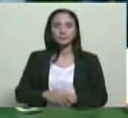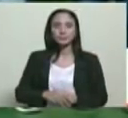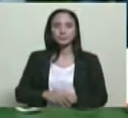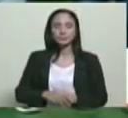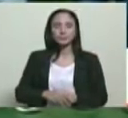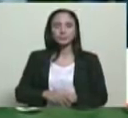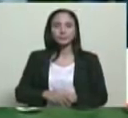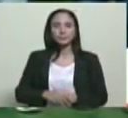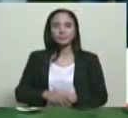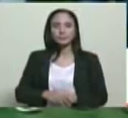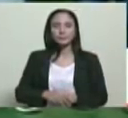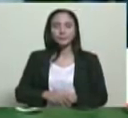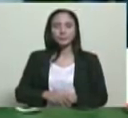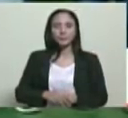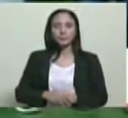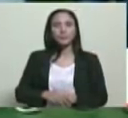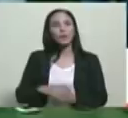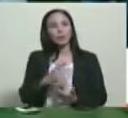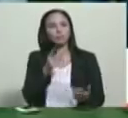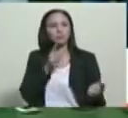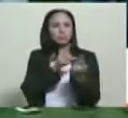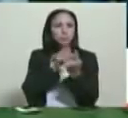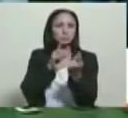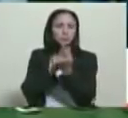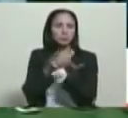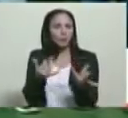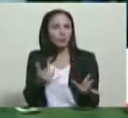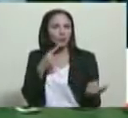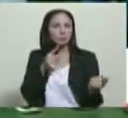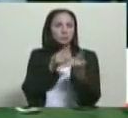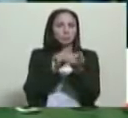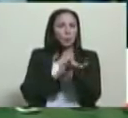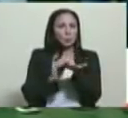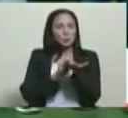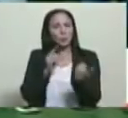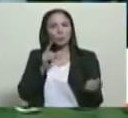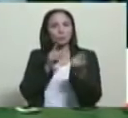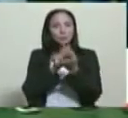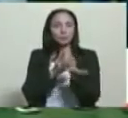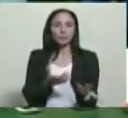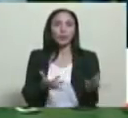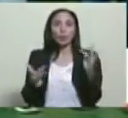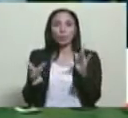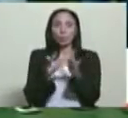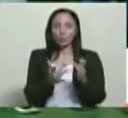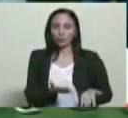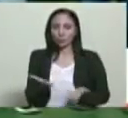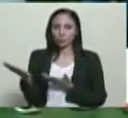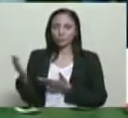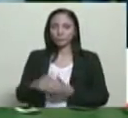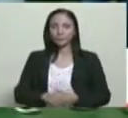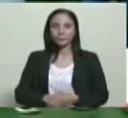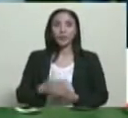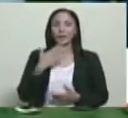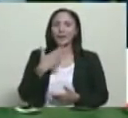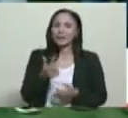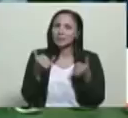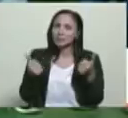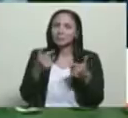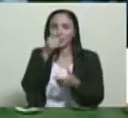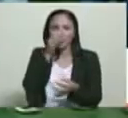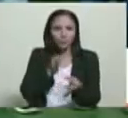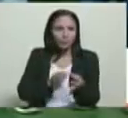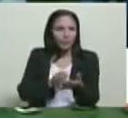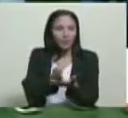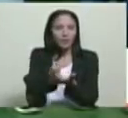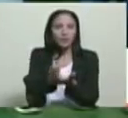las diferentes políticas y atenciones que se vienen desarrollando acá en este territorio, despedimos este pase, presidente, garantizándole firmeza de la